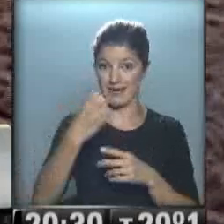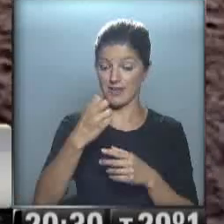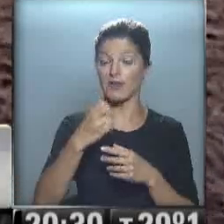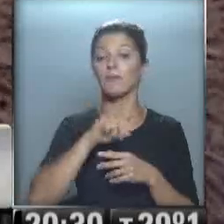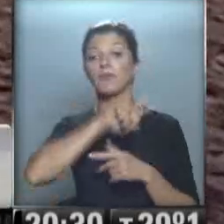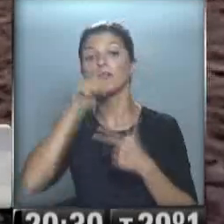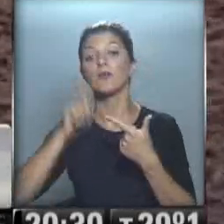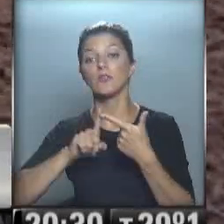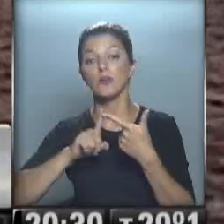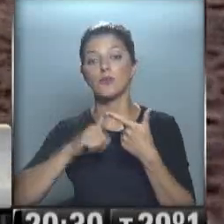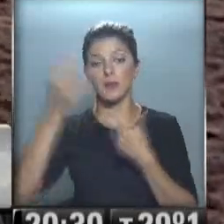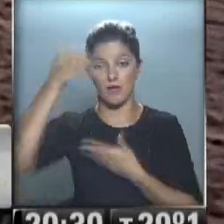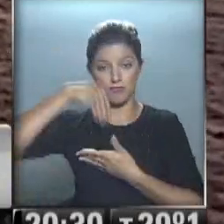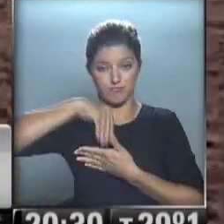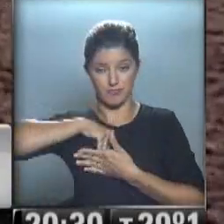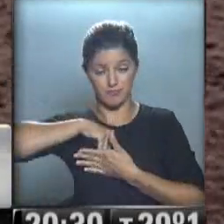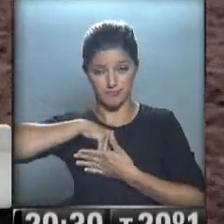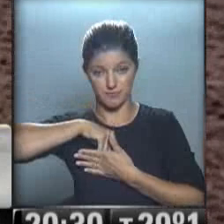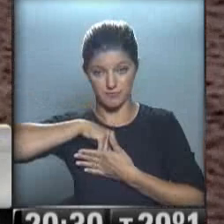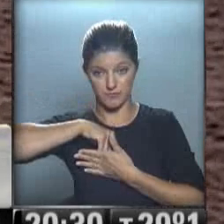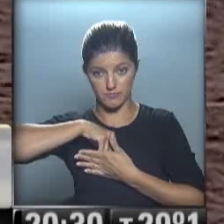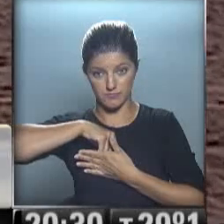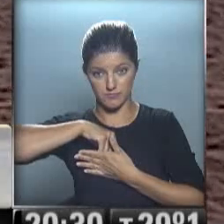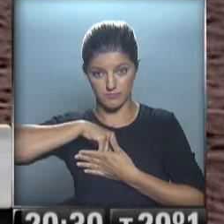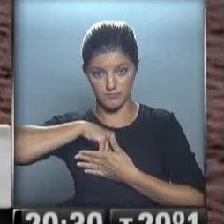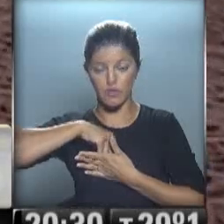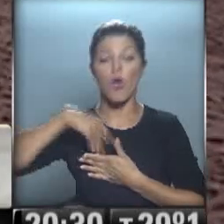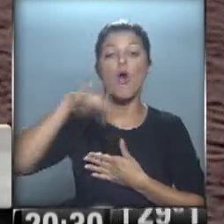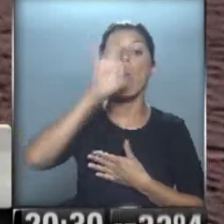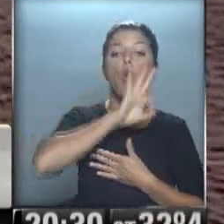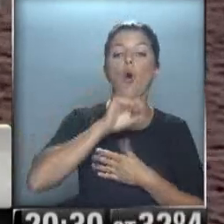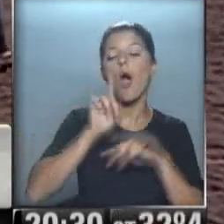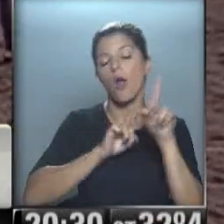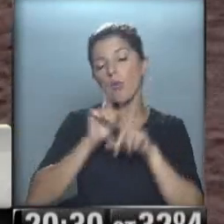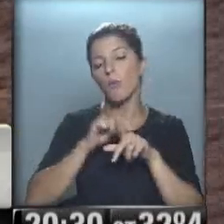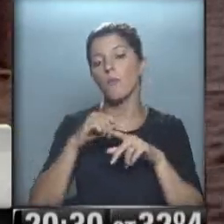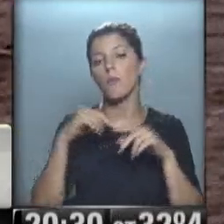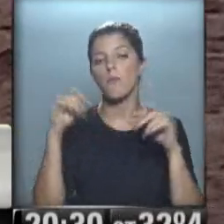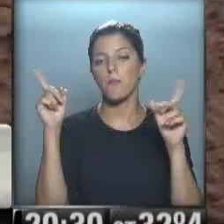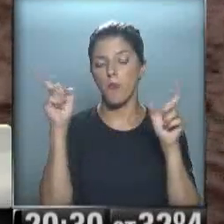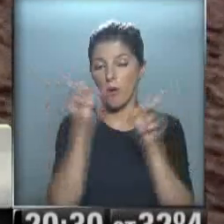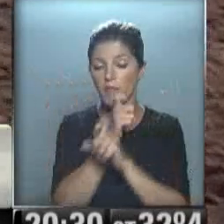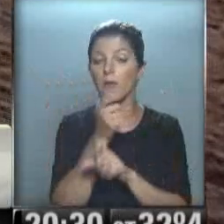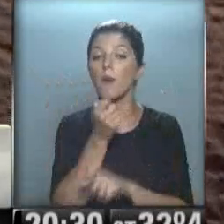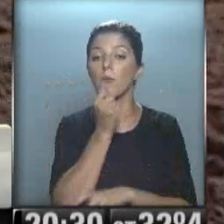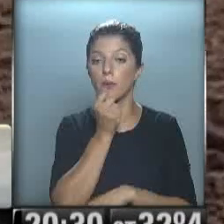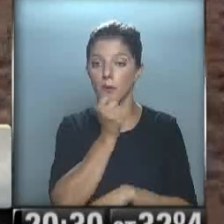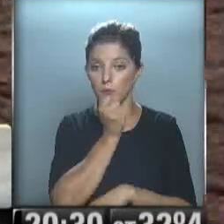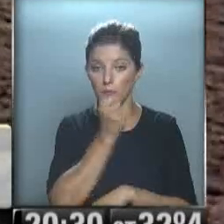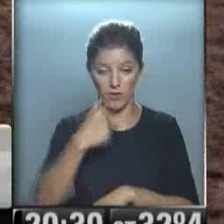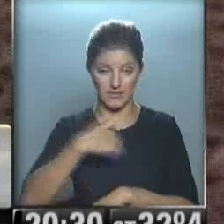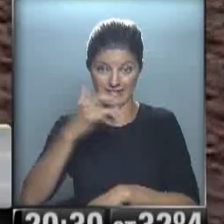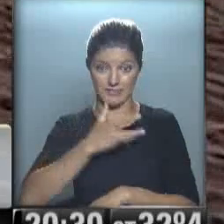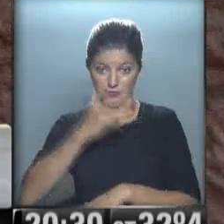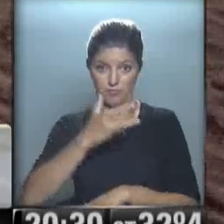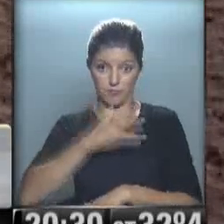penetra el Rayo y ingresa el Rayo o también alguna lesión en la conducción del corazón el